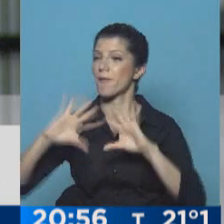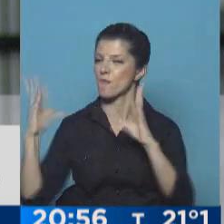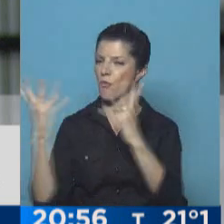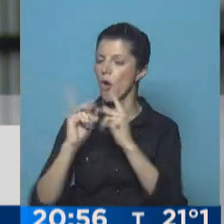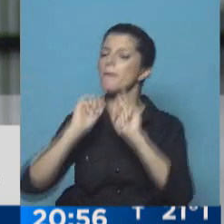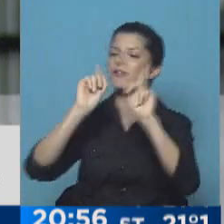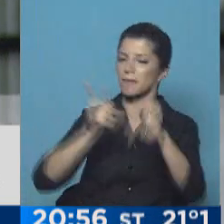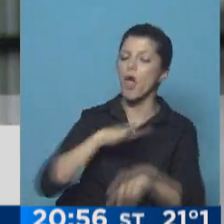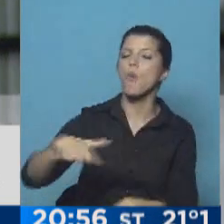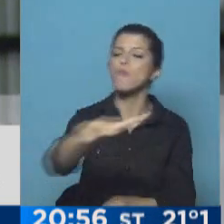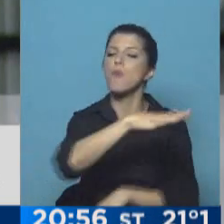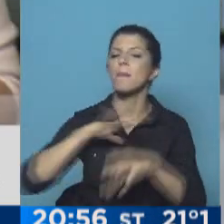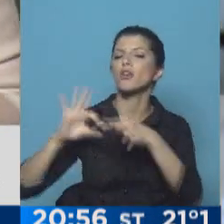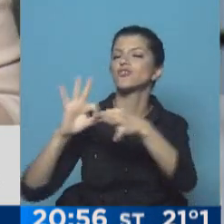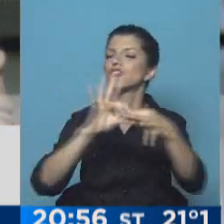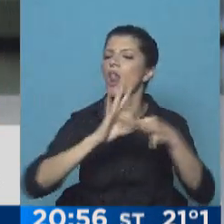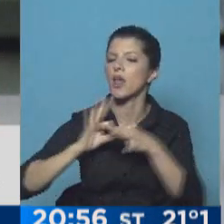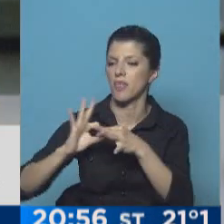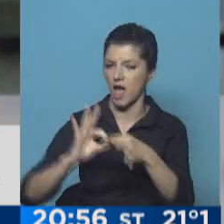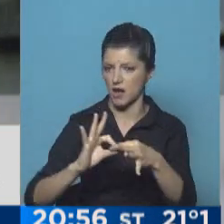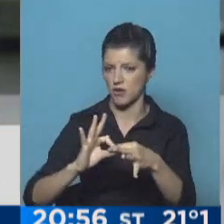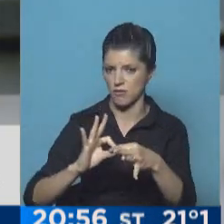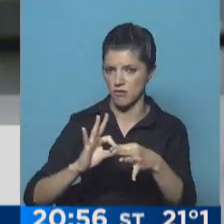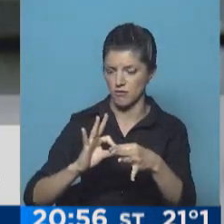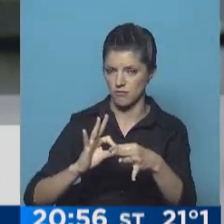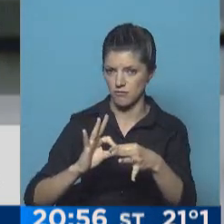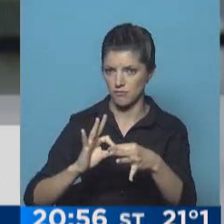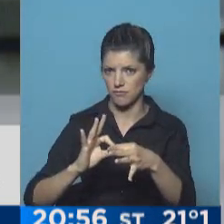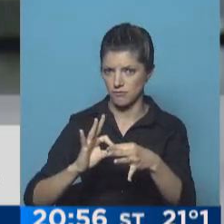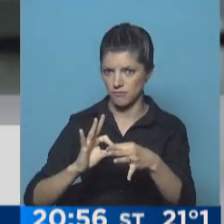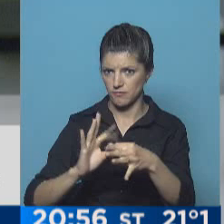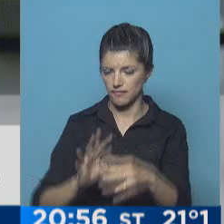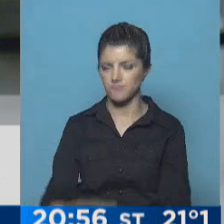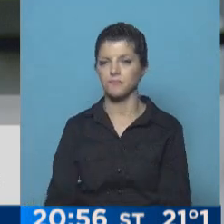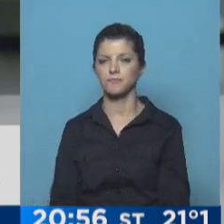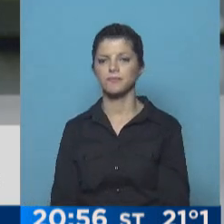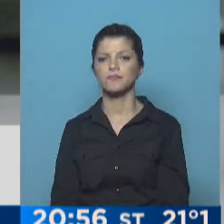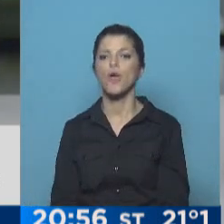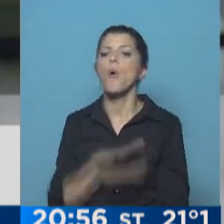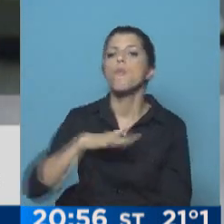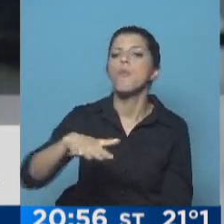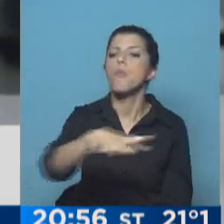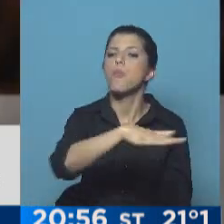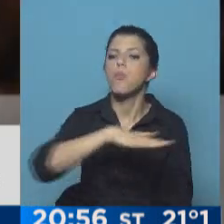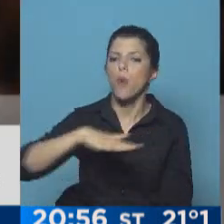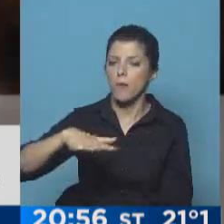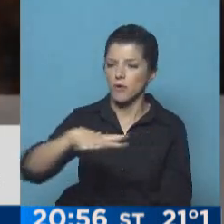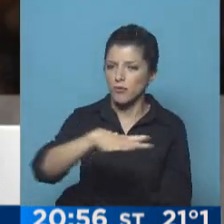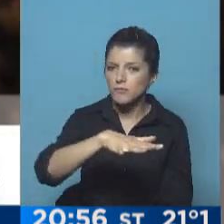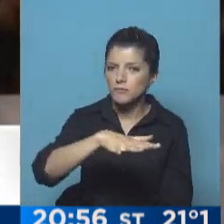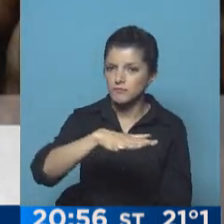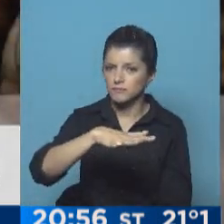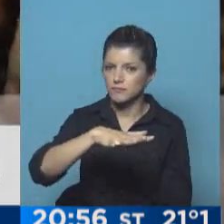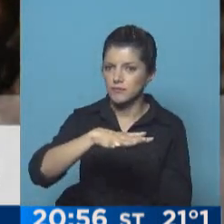pueblo solidario Somos un pueblo Somos un pueblo que